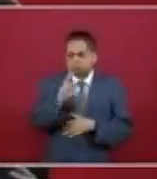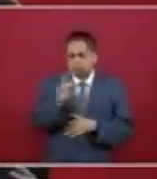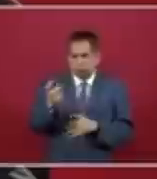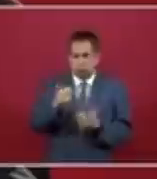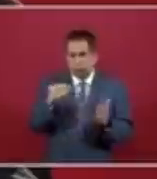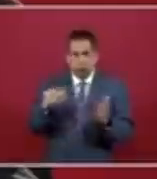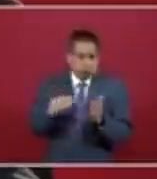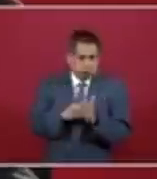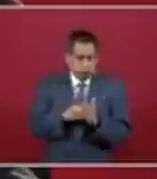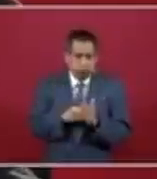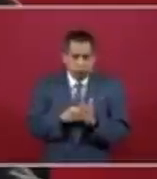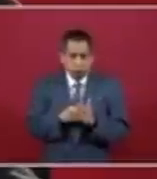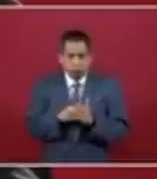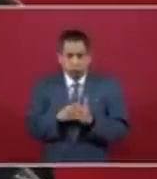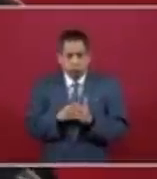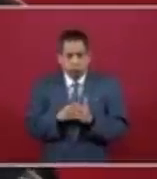mil